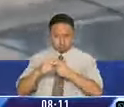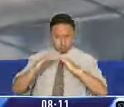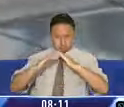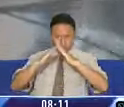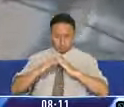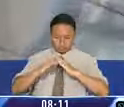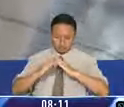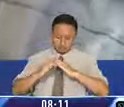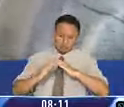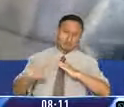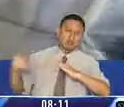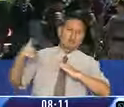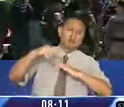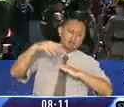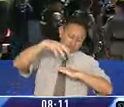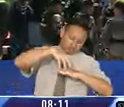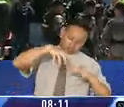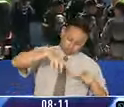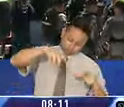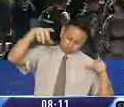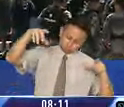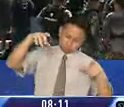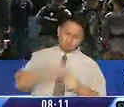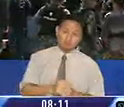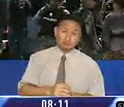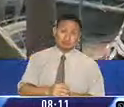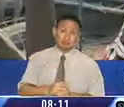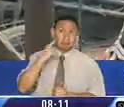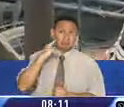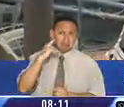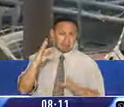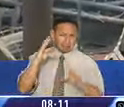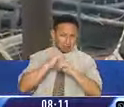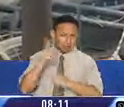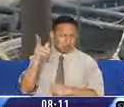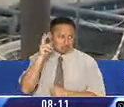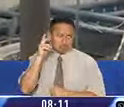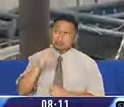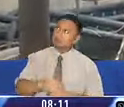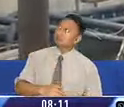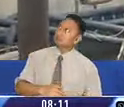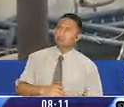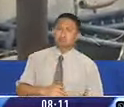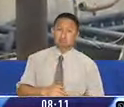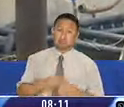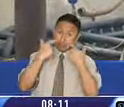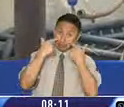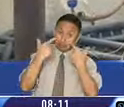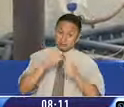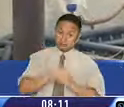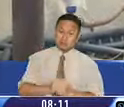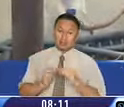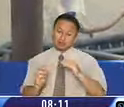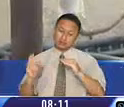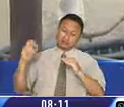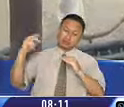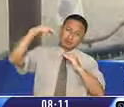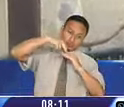la atención de los uniformados. Mas cuando en la noche escucharon ruidos que les pusieron en alerta, al bajar el paquete